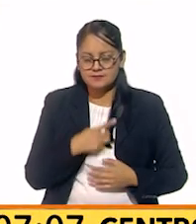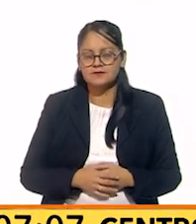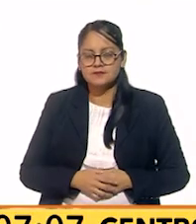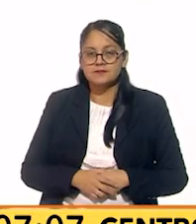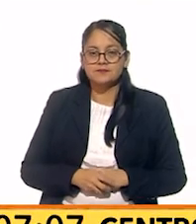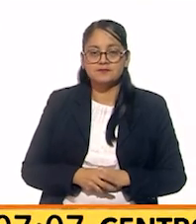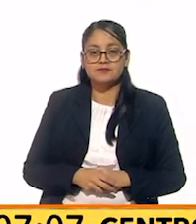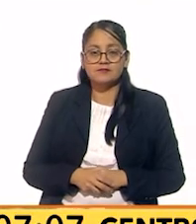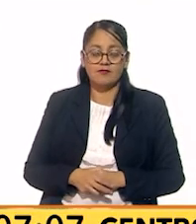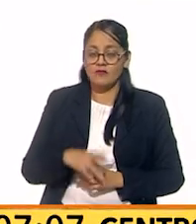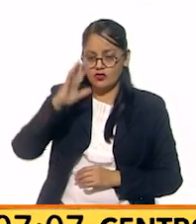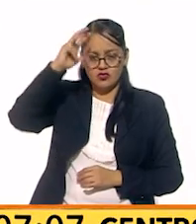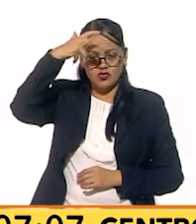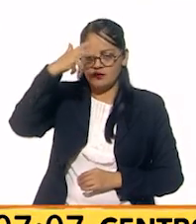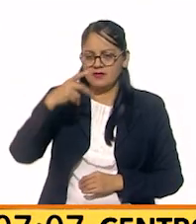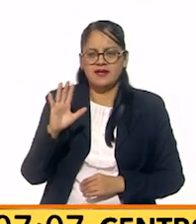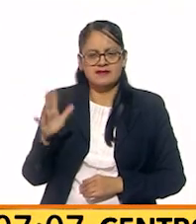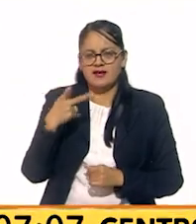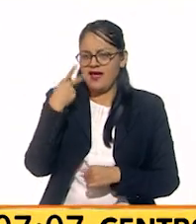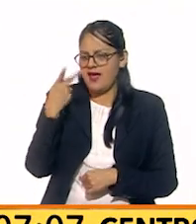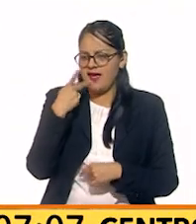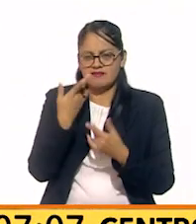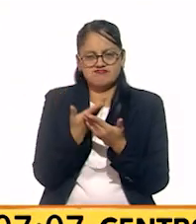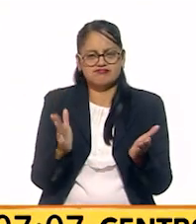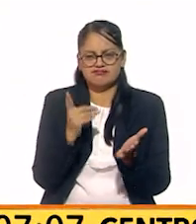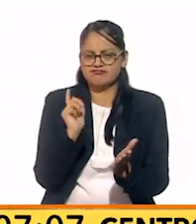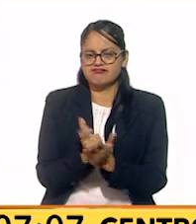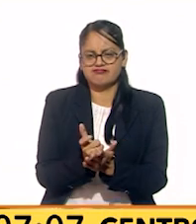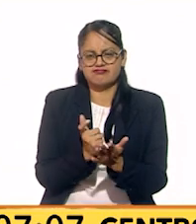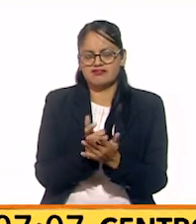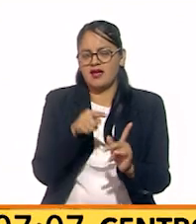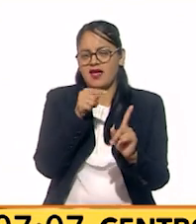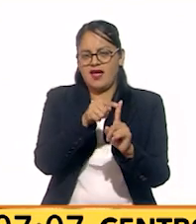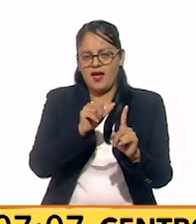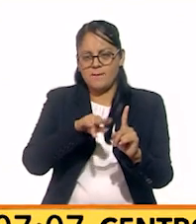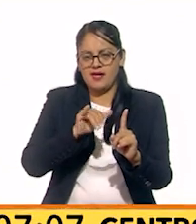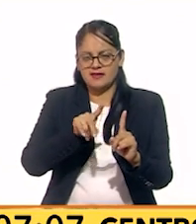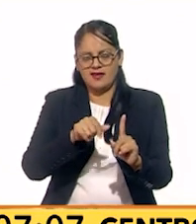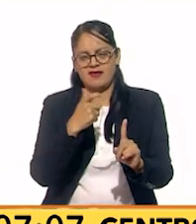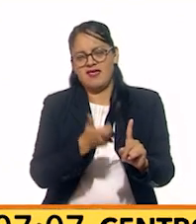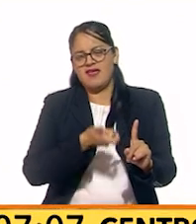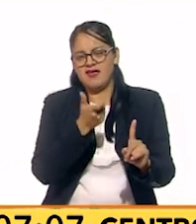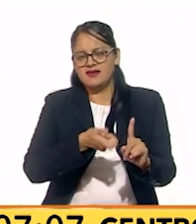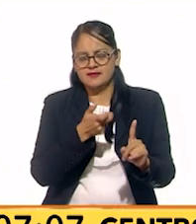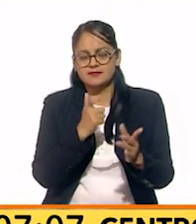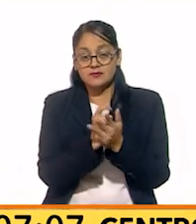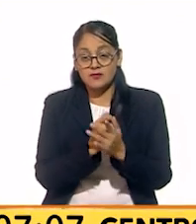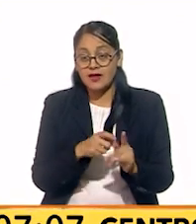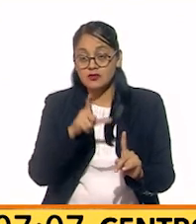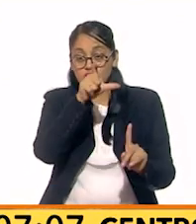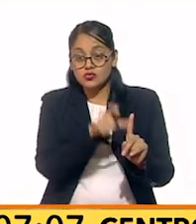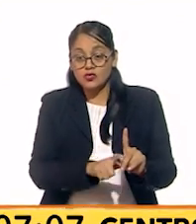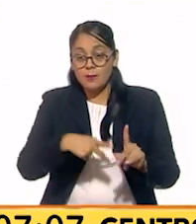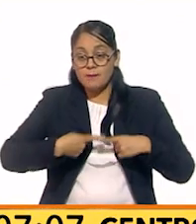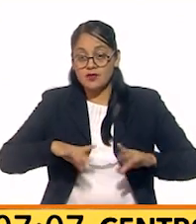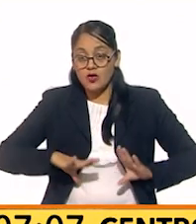Claro, Trump ha amenazado abiertamente a Mamdani. Podemos enfocar también en lo que ha dicho sobre su persona. Sí, Él